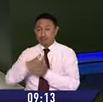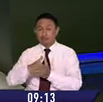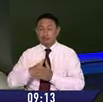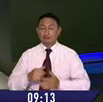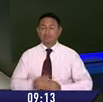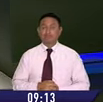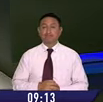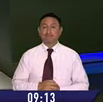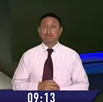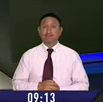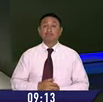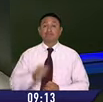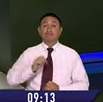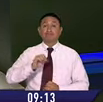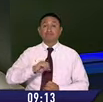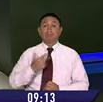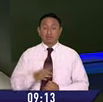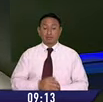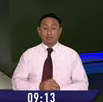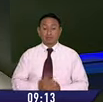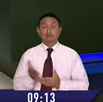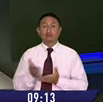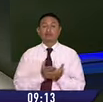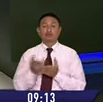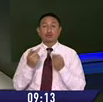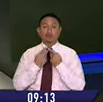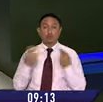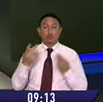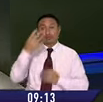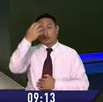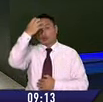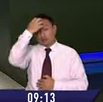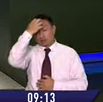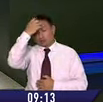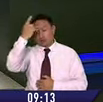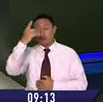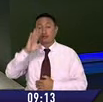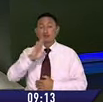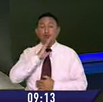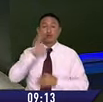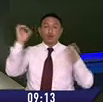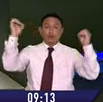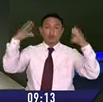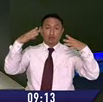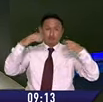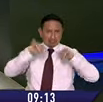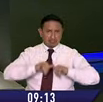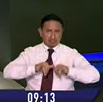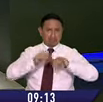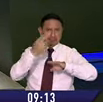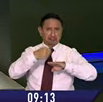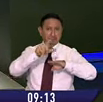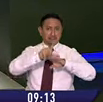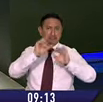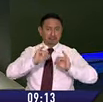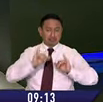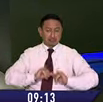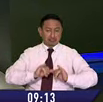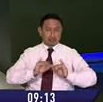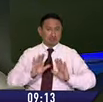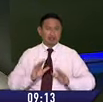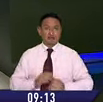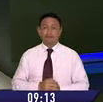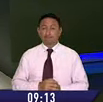asambleístas. Exactamente, y para que también tantos servicios públicos, de educación, agua, luz, todo siga continuando como tiene que